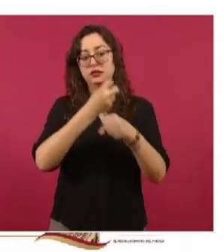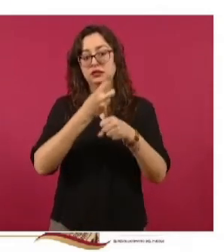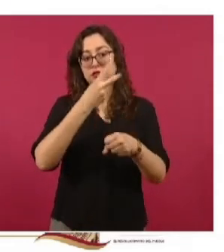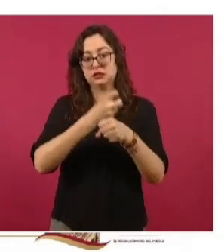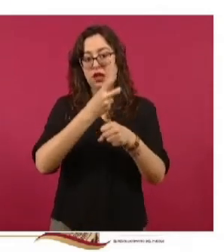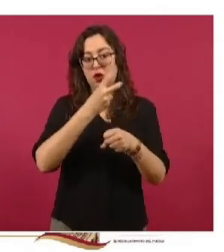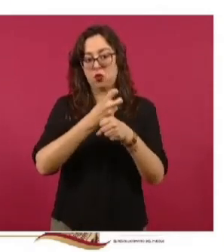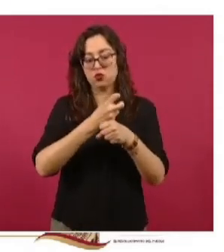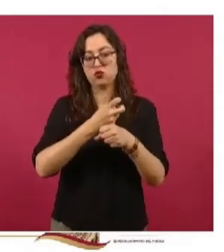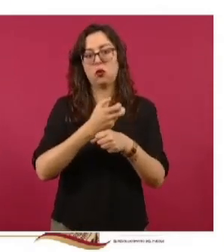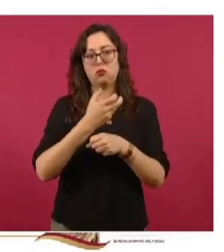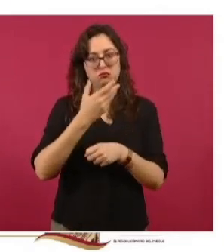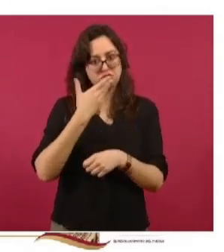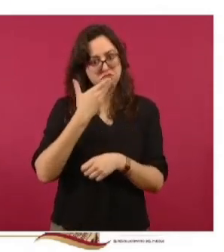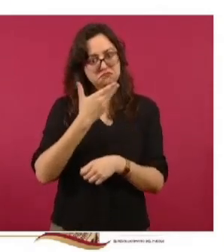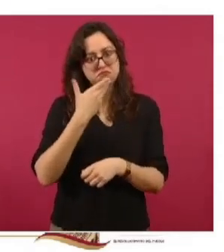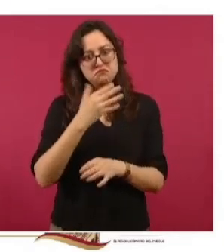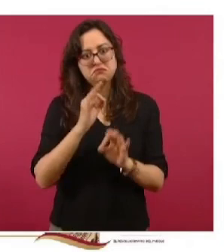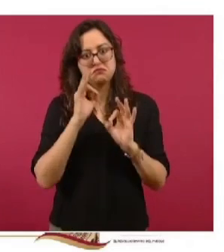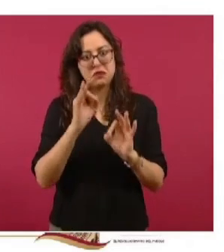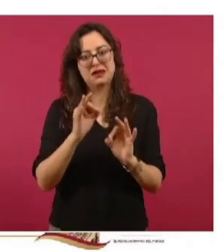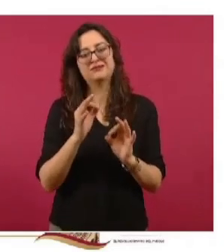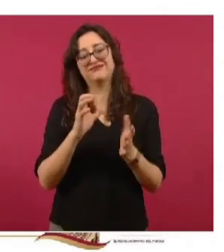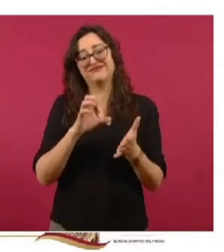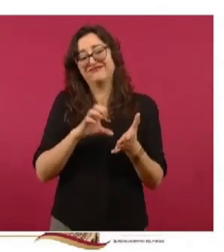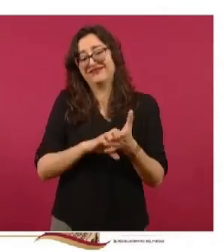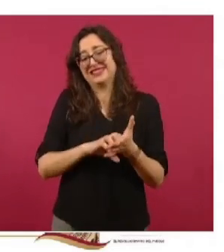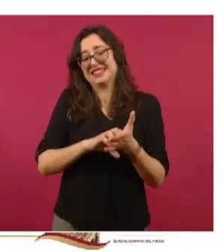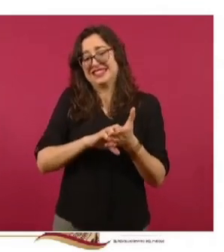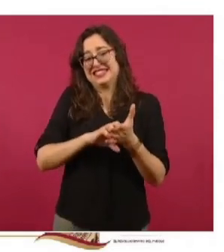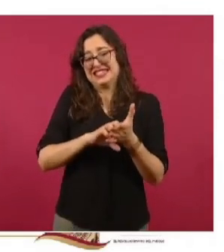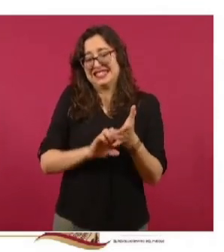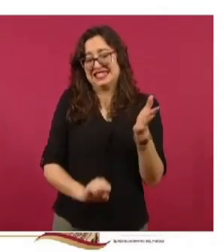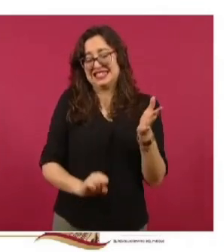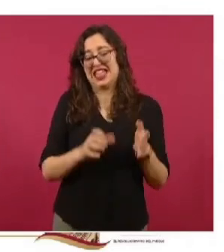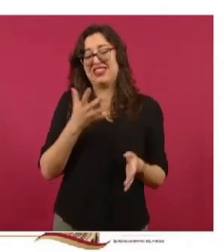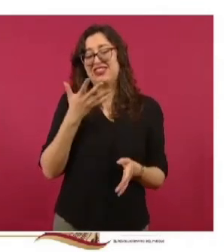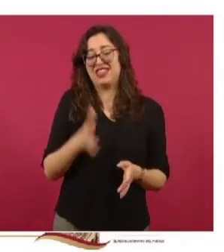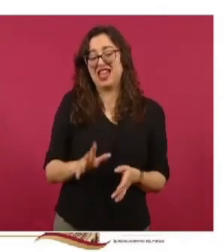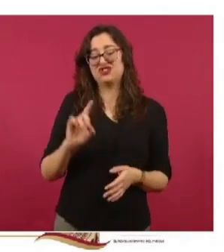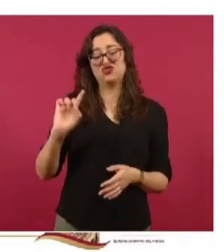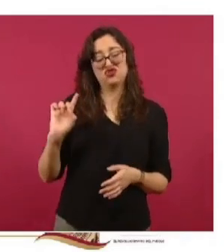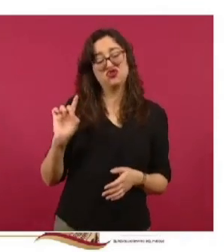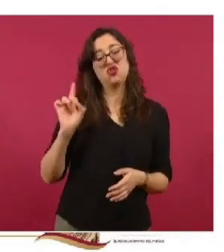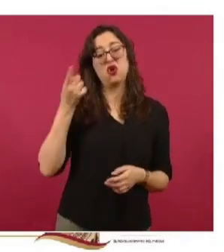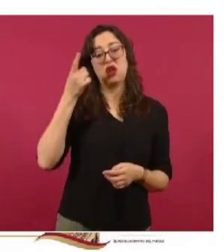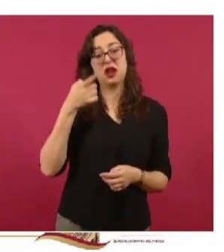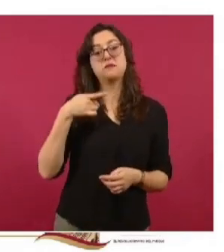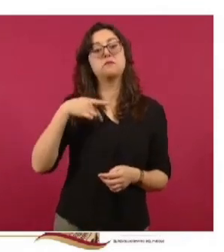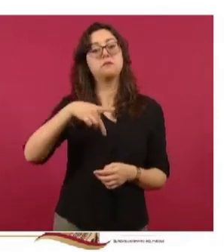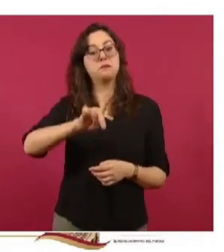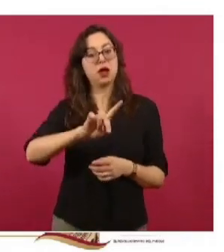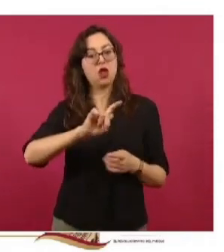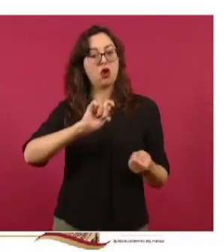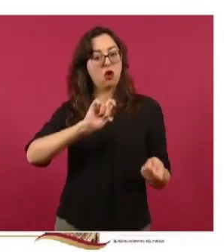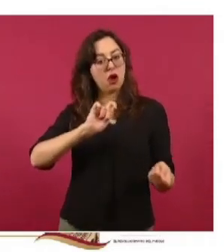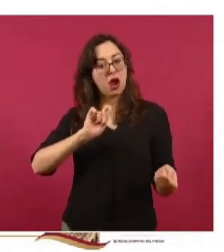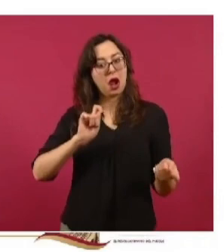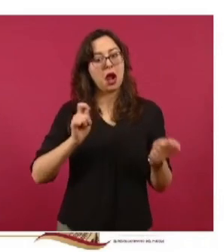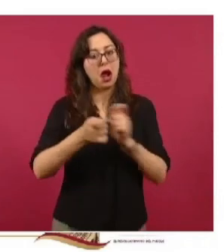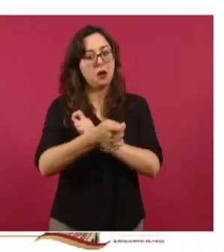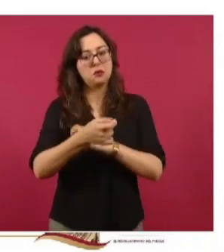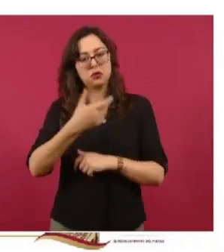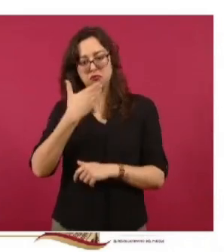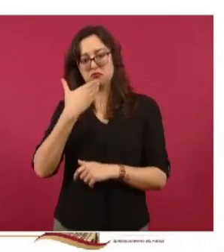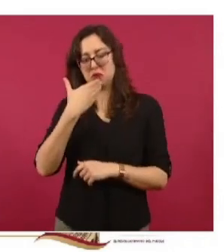paisanas y paisanos, aunque tiene una comisión muy alta, la más alta, 10 dólares, tuvo un muy buen tipo cambiario 18 pesos